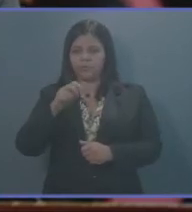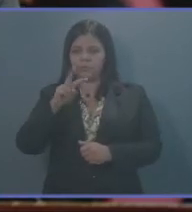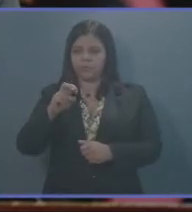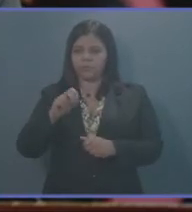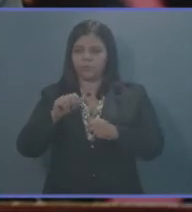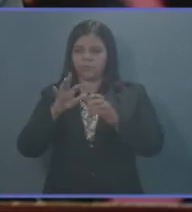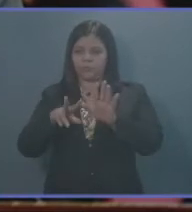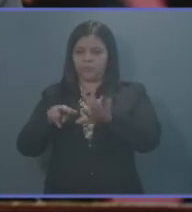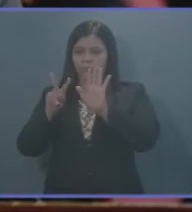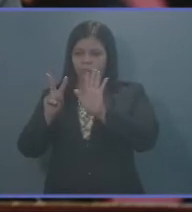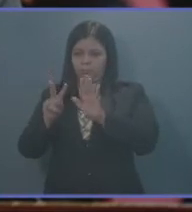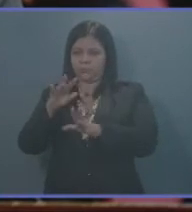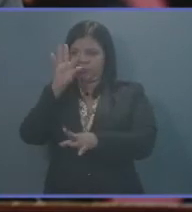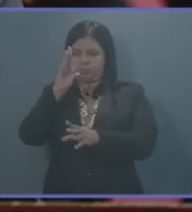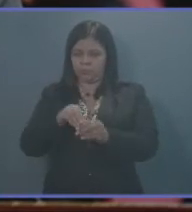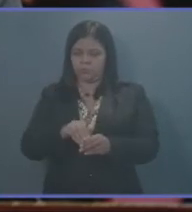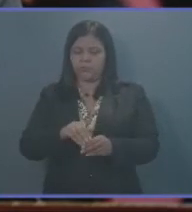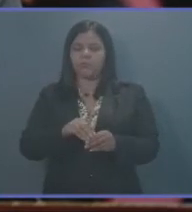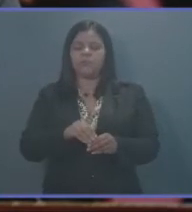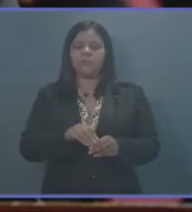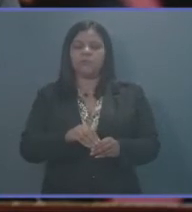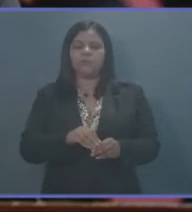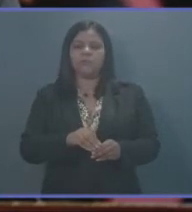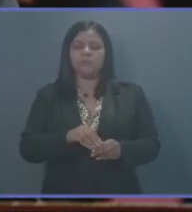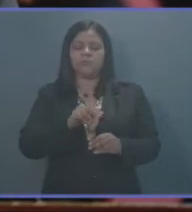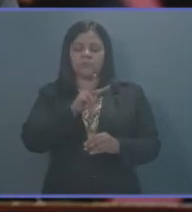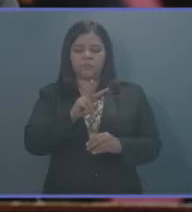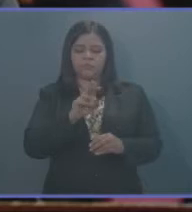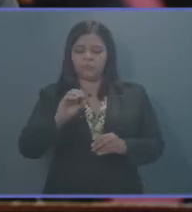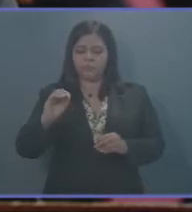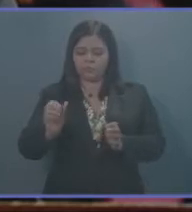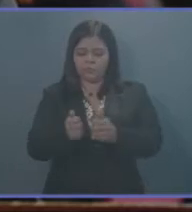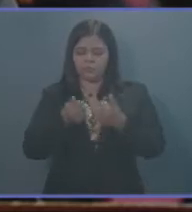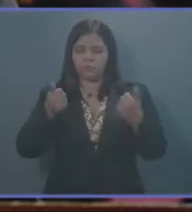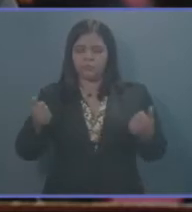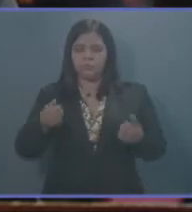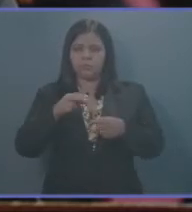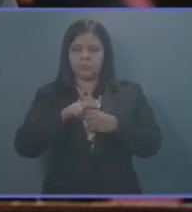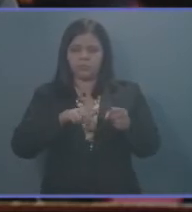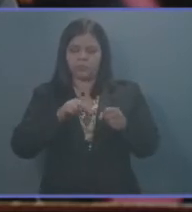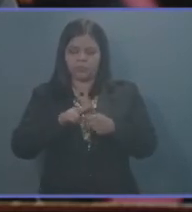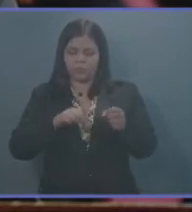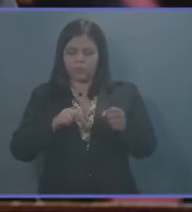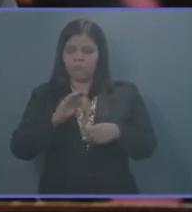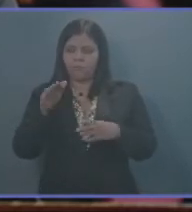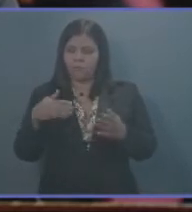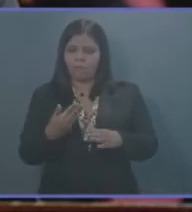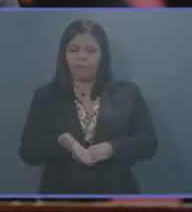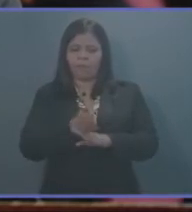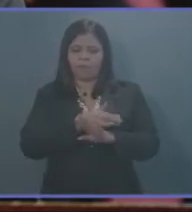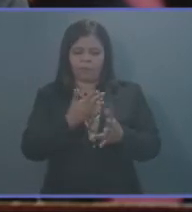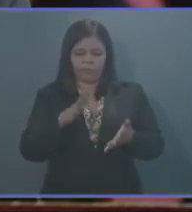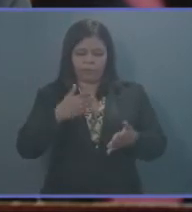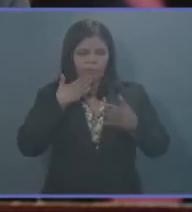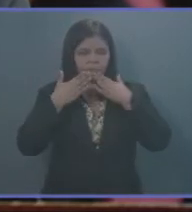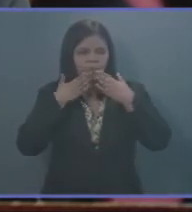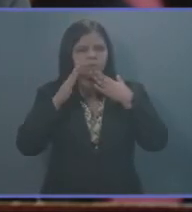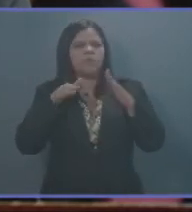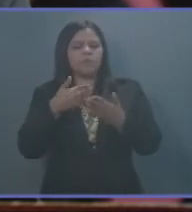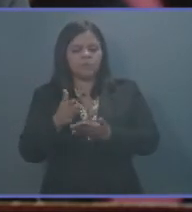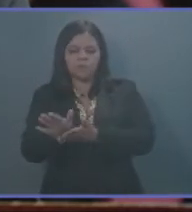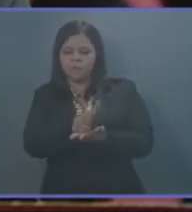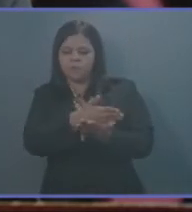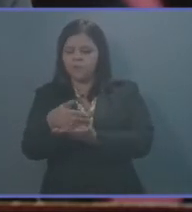6.424.217. En total suman 200 millones de dólares con la distribución que ha sido leída.